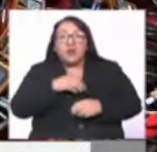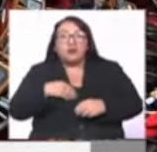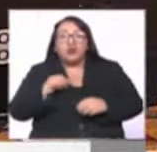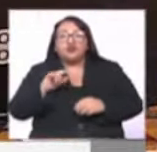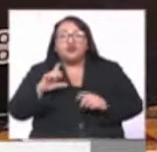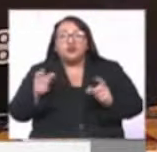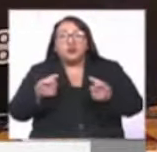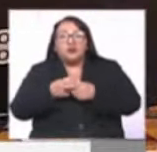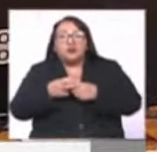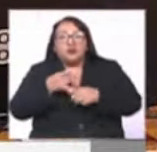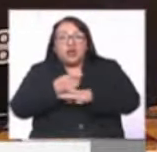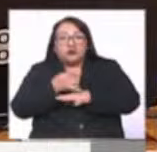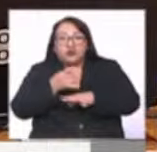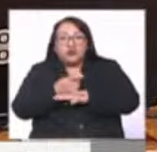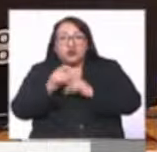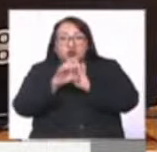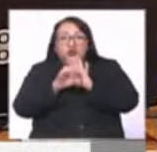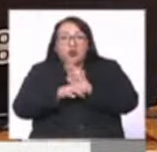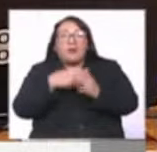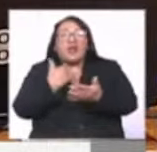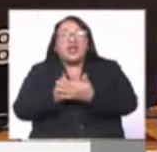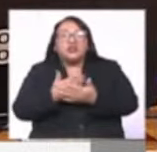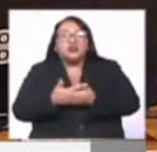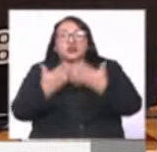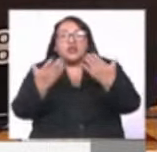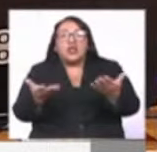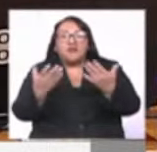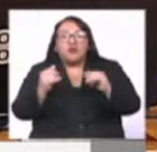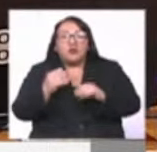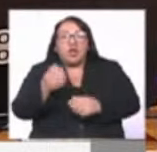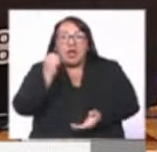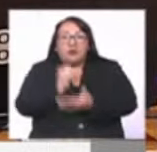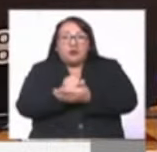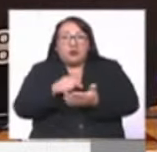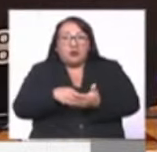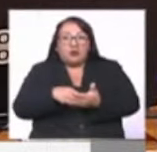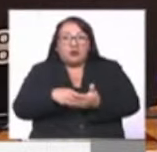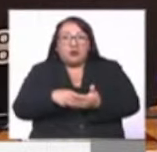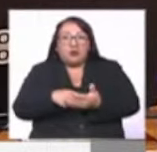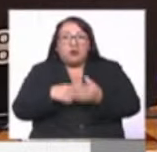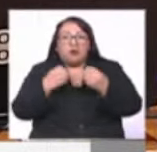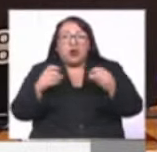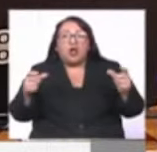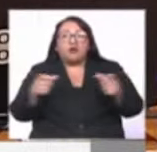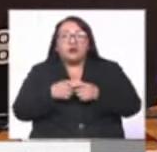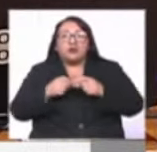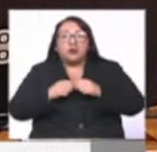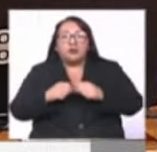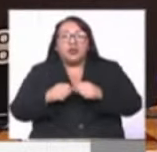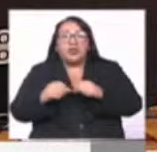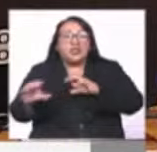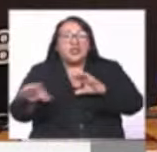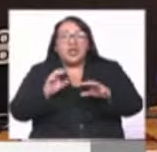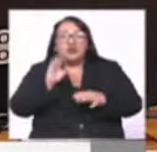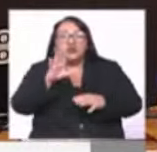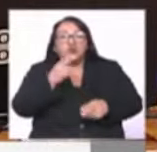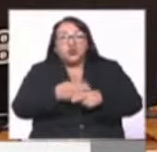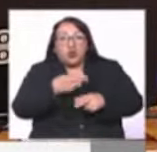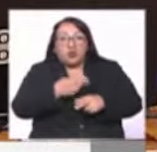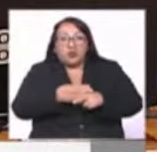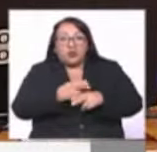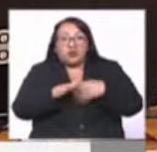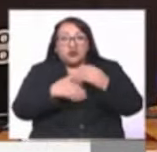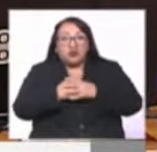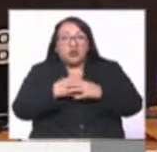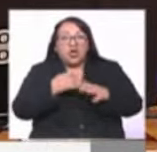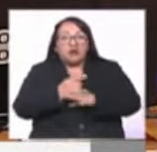acus para que sustenten el informe aprobado por la comisión permanente y formulen en su nombre